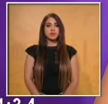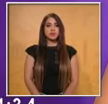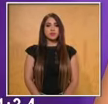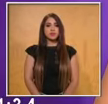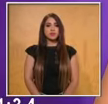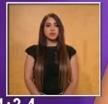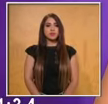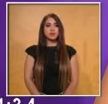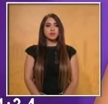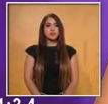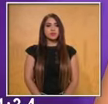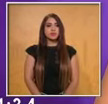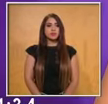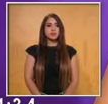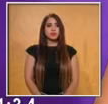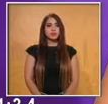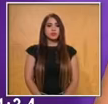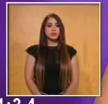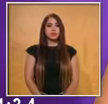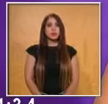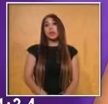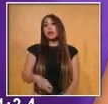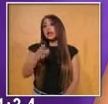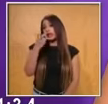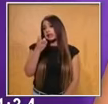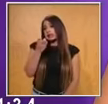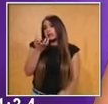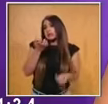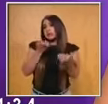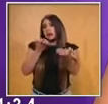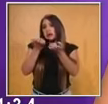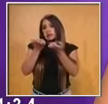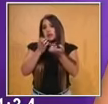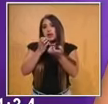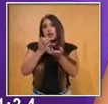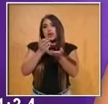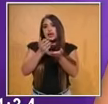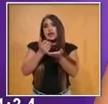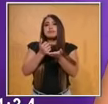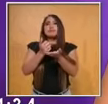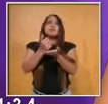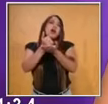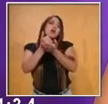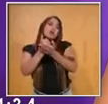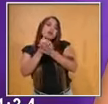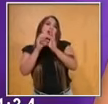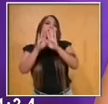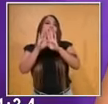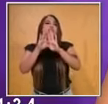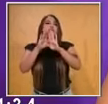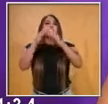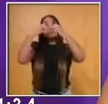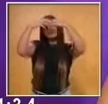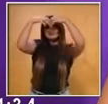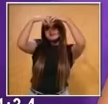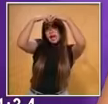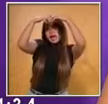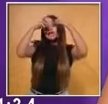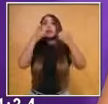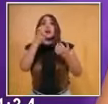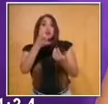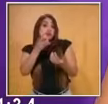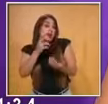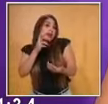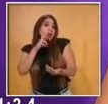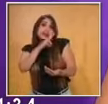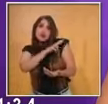¿ok? Como te dije, este es un ejercicio de conexión entre ambos hemisferios en tu cerebro, entonces entre más rápido lo